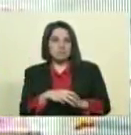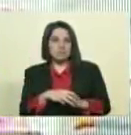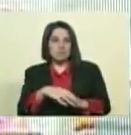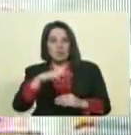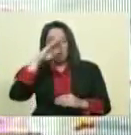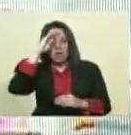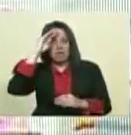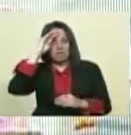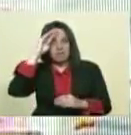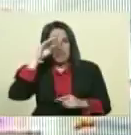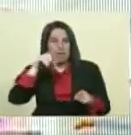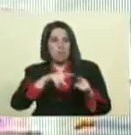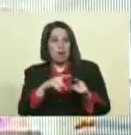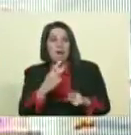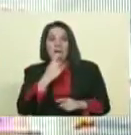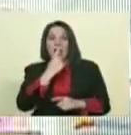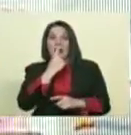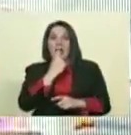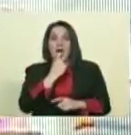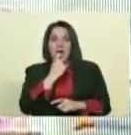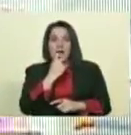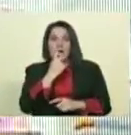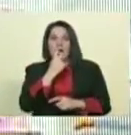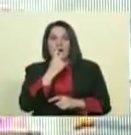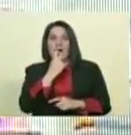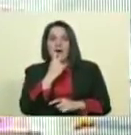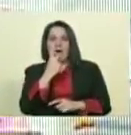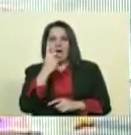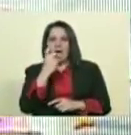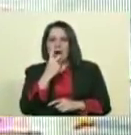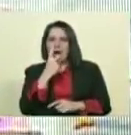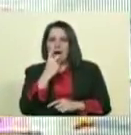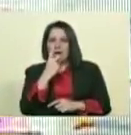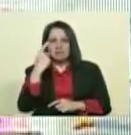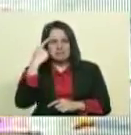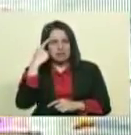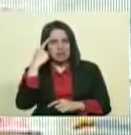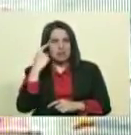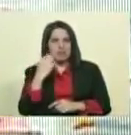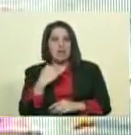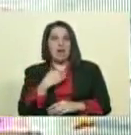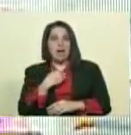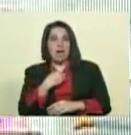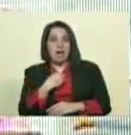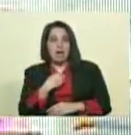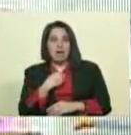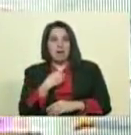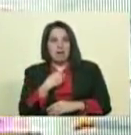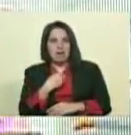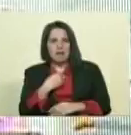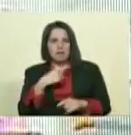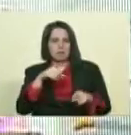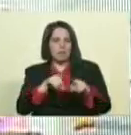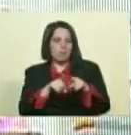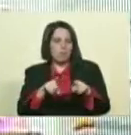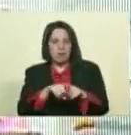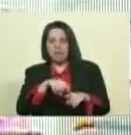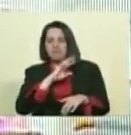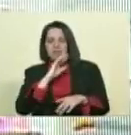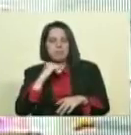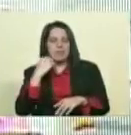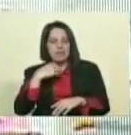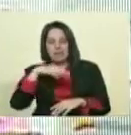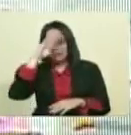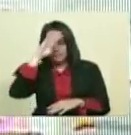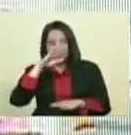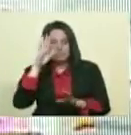enfermedad como el asma. Yo soy asmático. Desde niño, alérgico asmático. Un trastorno. Voy a tener el asma hasta